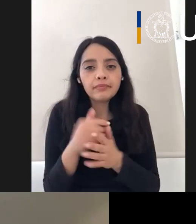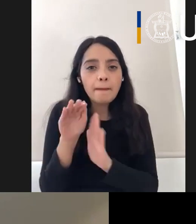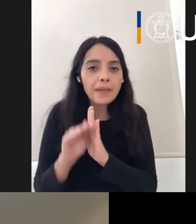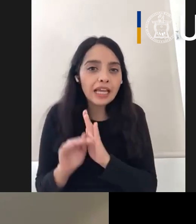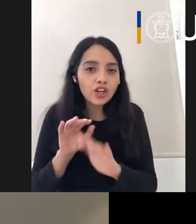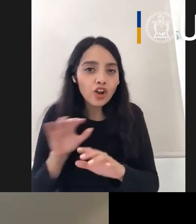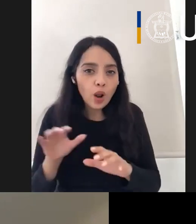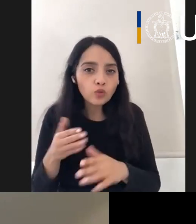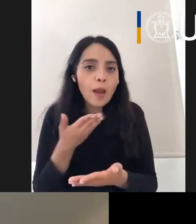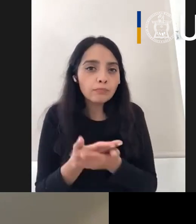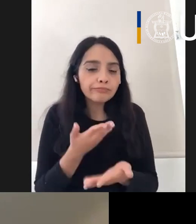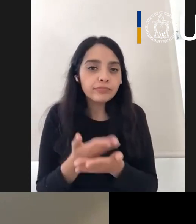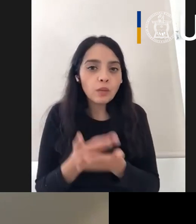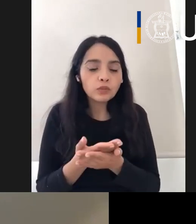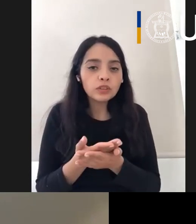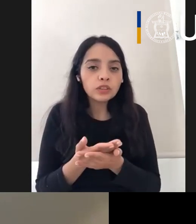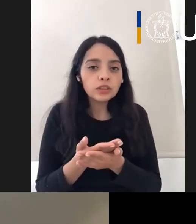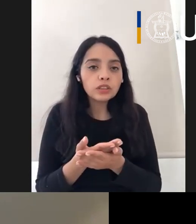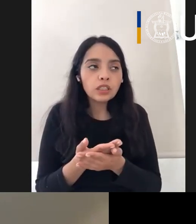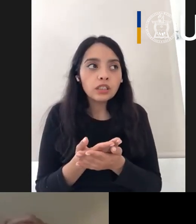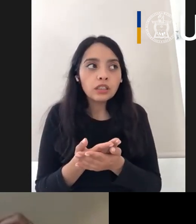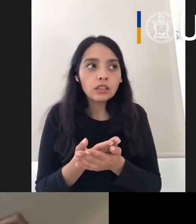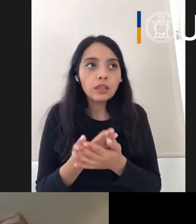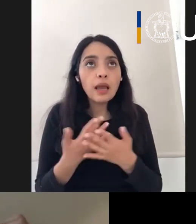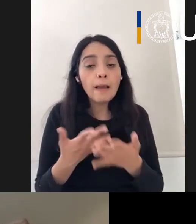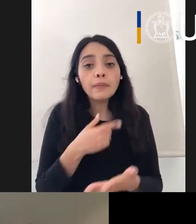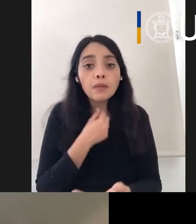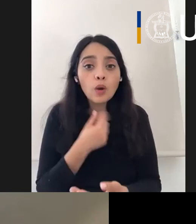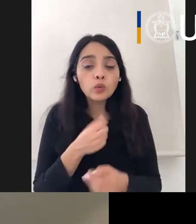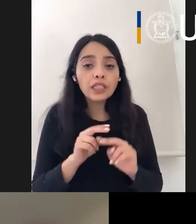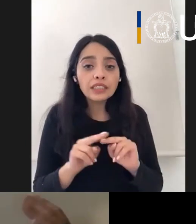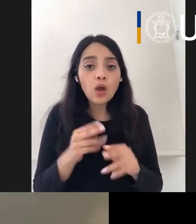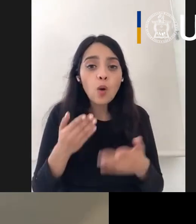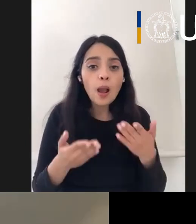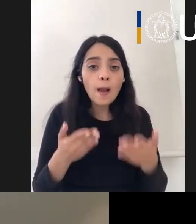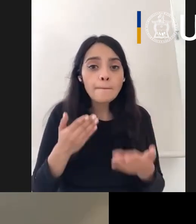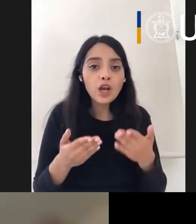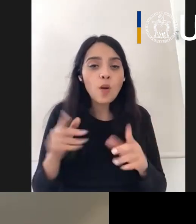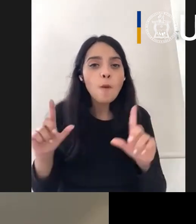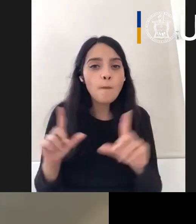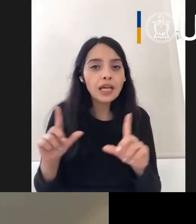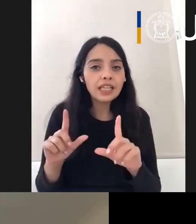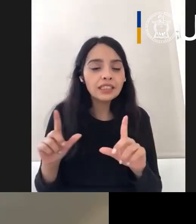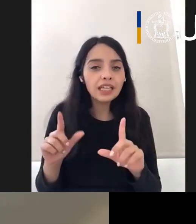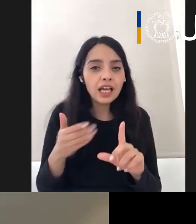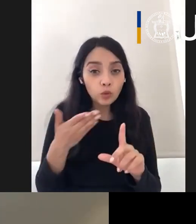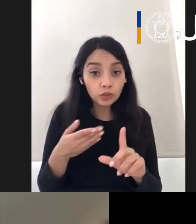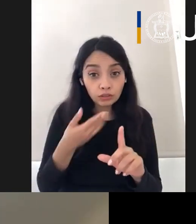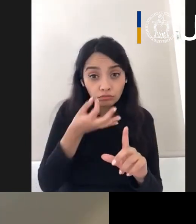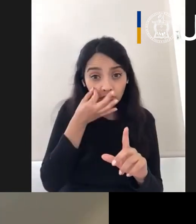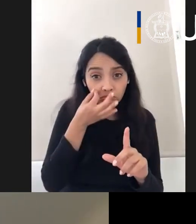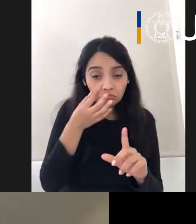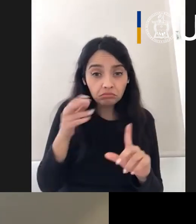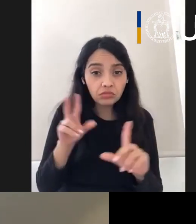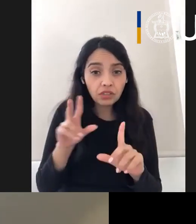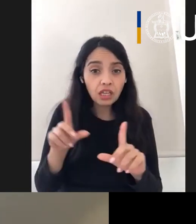más provecho, ¿ya? A mí me gusta hacer una analogía como con pantallas de televisión, ¿ya? Ustedes pueden estar viendo ahora, no sé, en